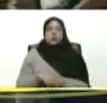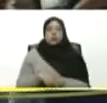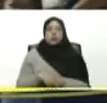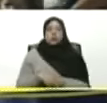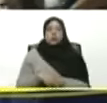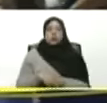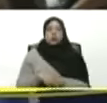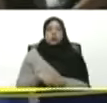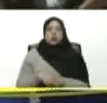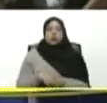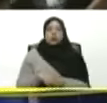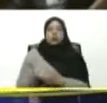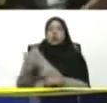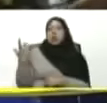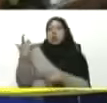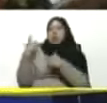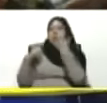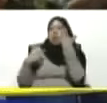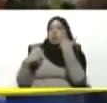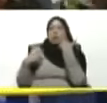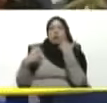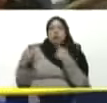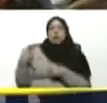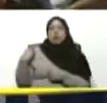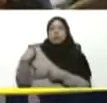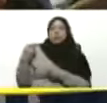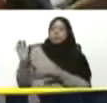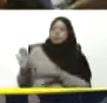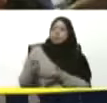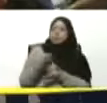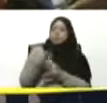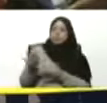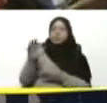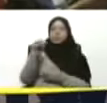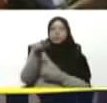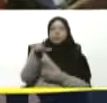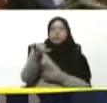Y Chávez dijo: con tu canto, Alí,